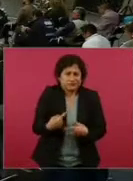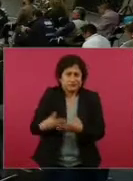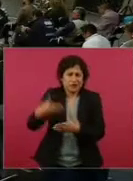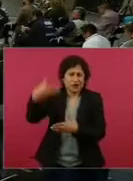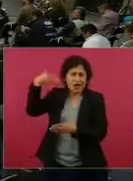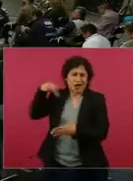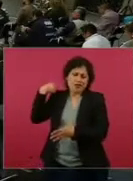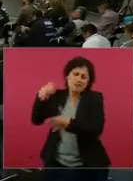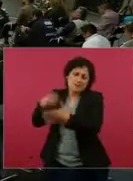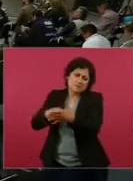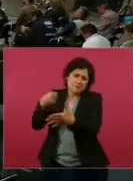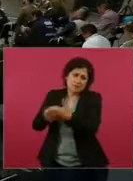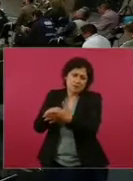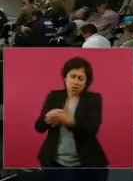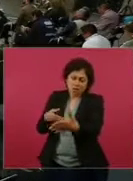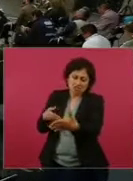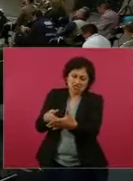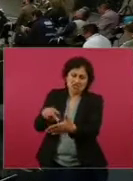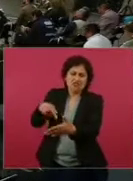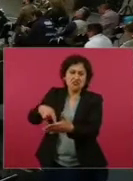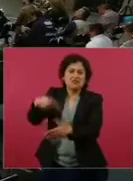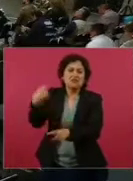mafias, oligarquías,